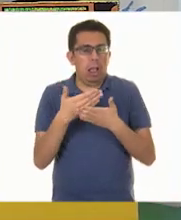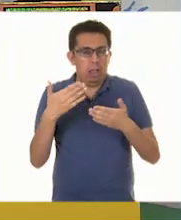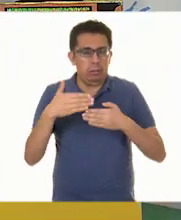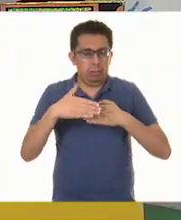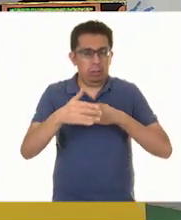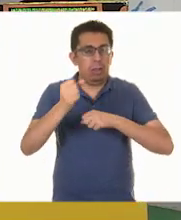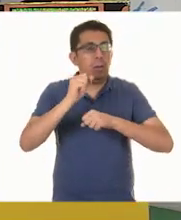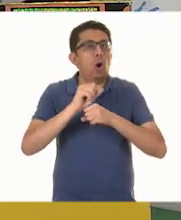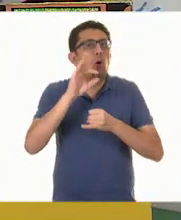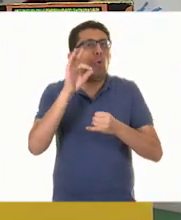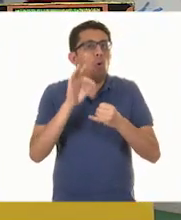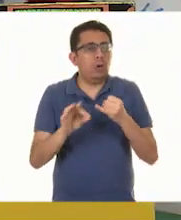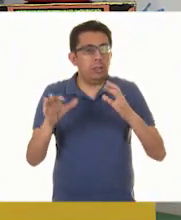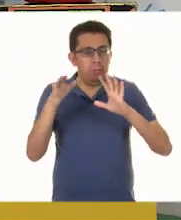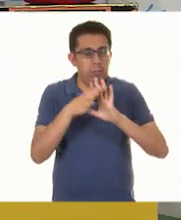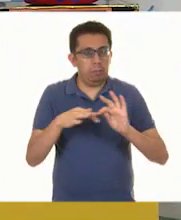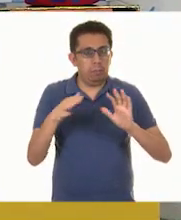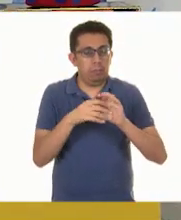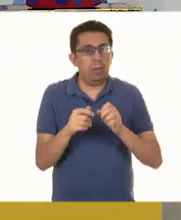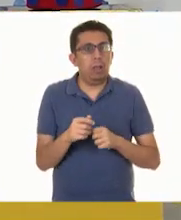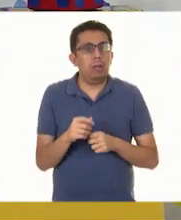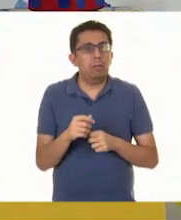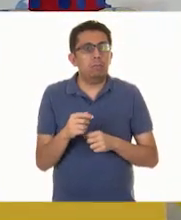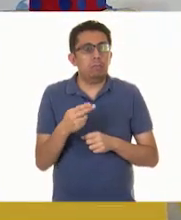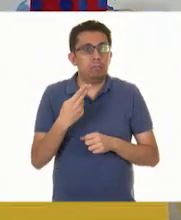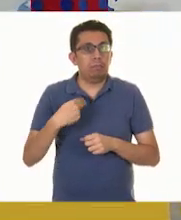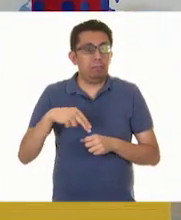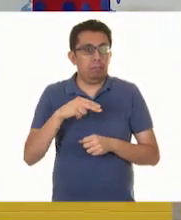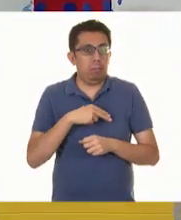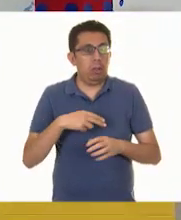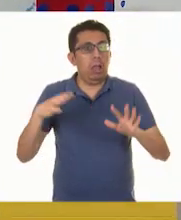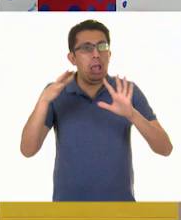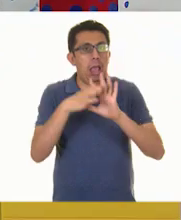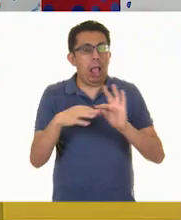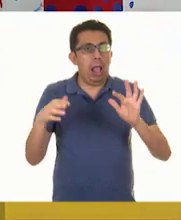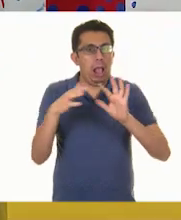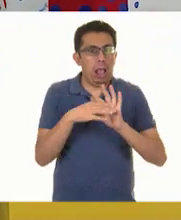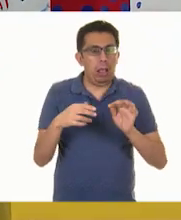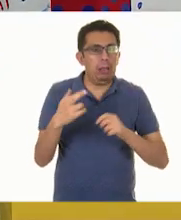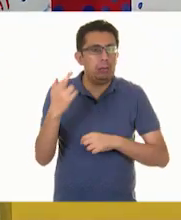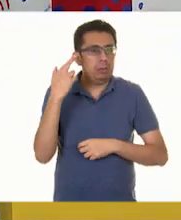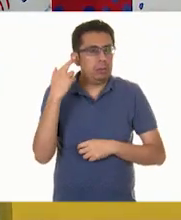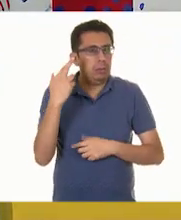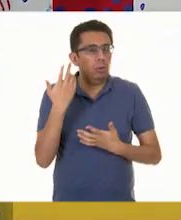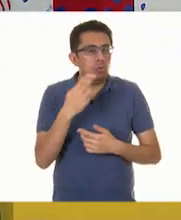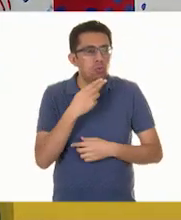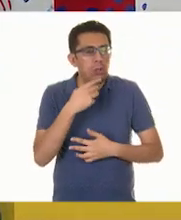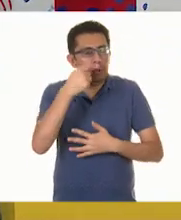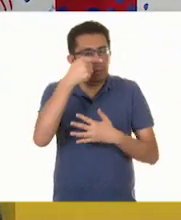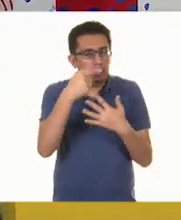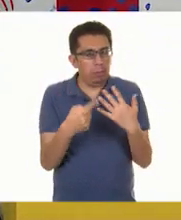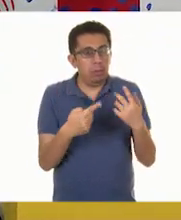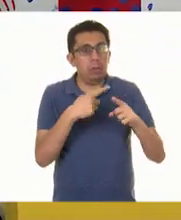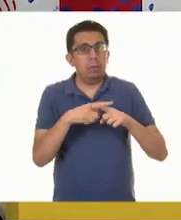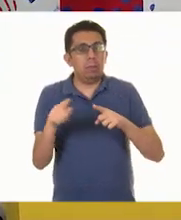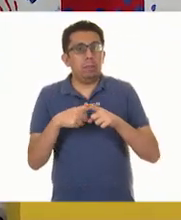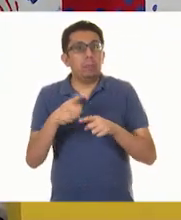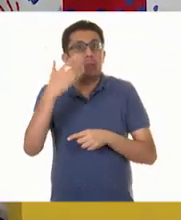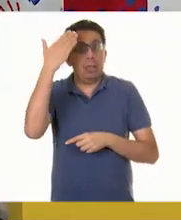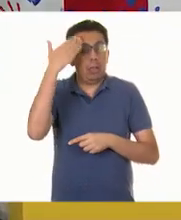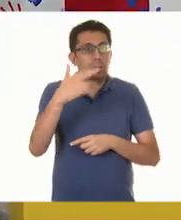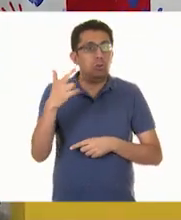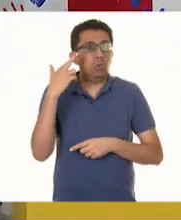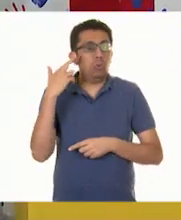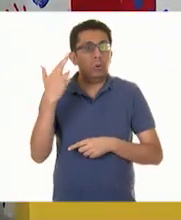que les dije que íbamos a ver los usos. ¿Cómo es que ocupamos el sonido? Sabíamos que el sonido viaja a través